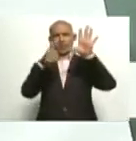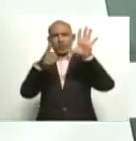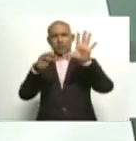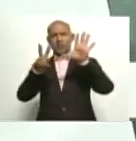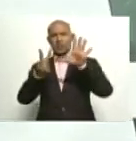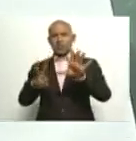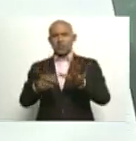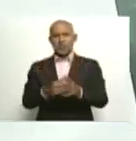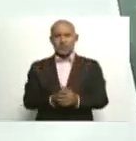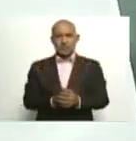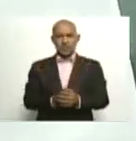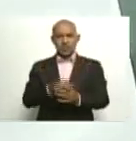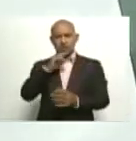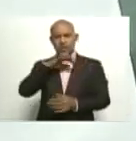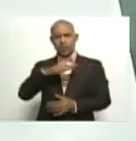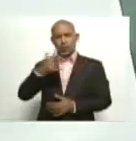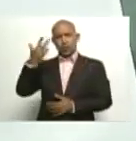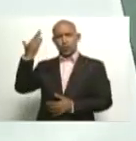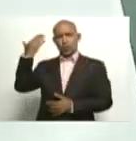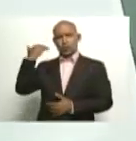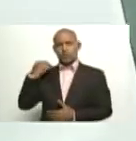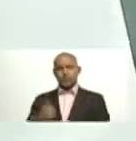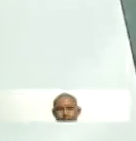1967 con Jerusalén como su capital.